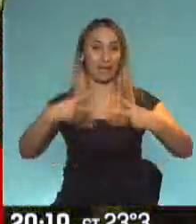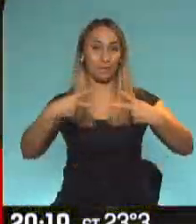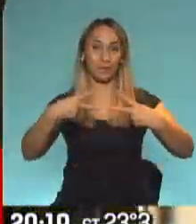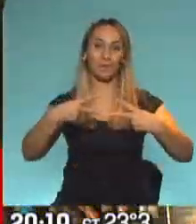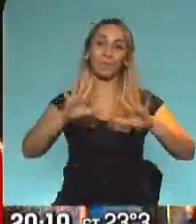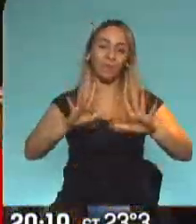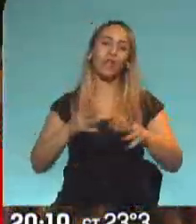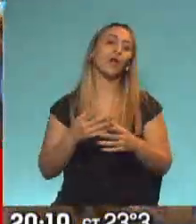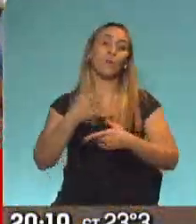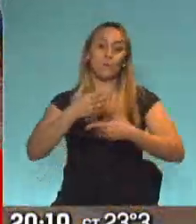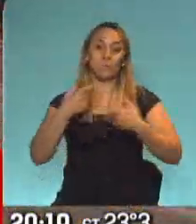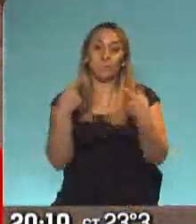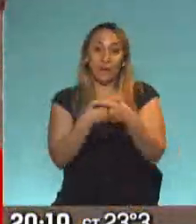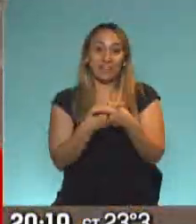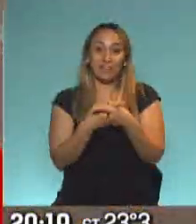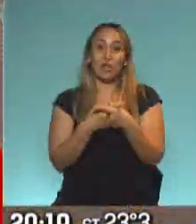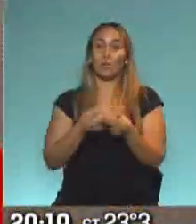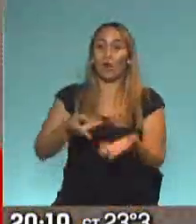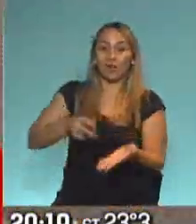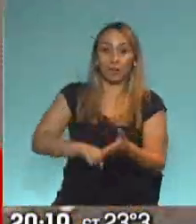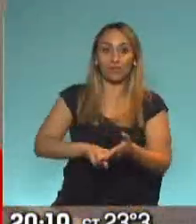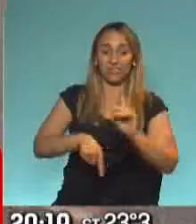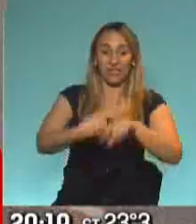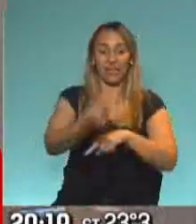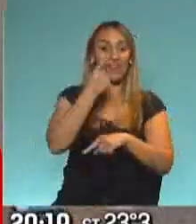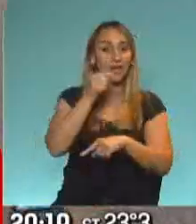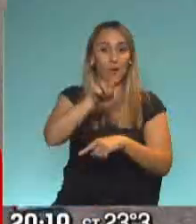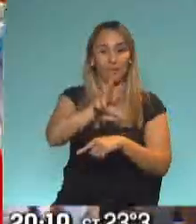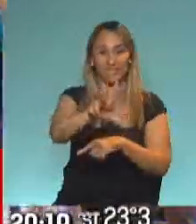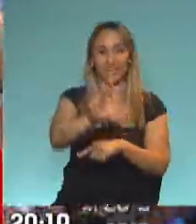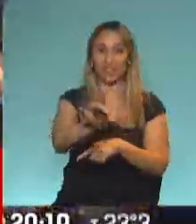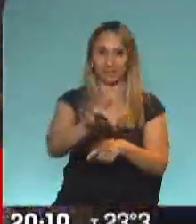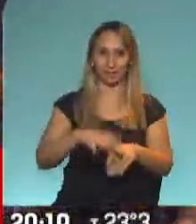más allá de lo que es el resultado del día de hoy, será el próximo 23 de diciembre.